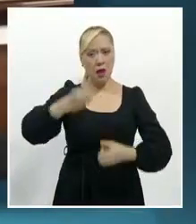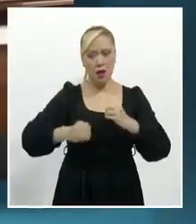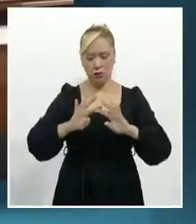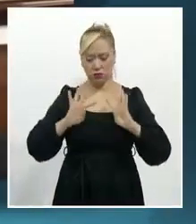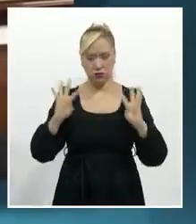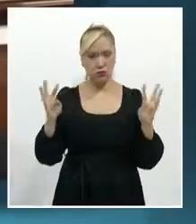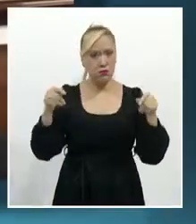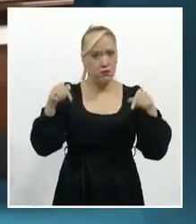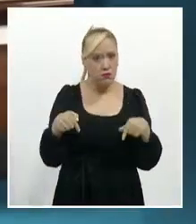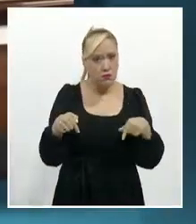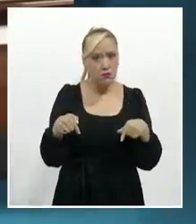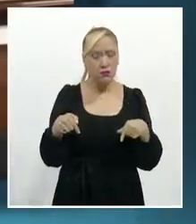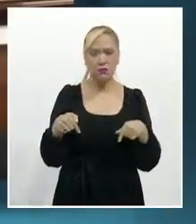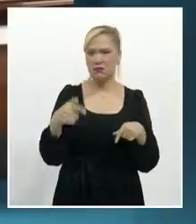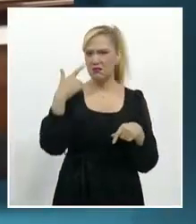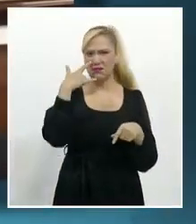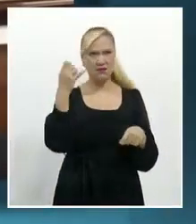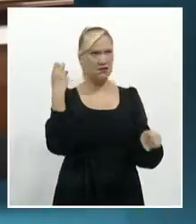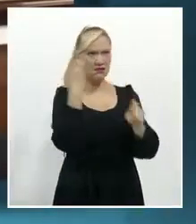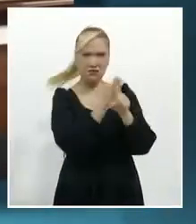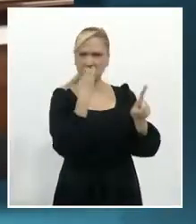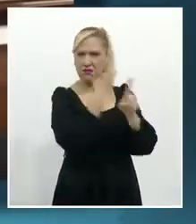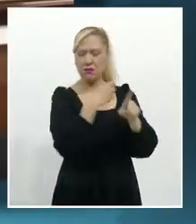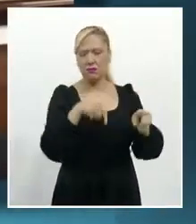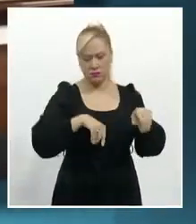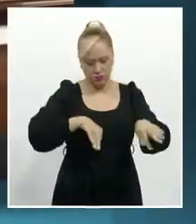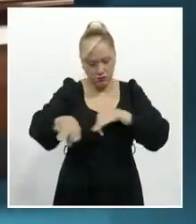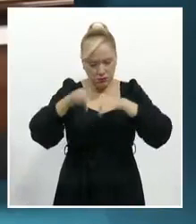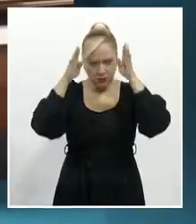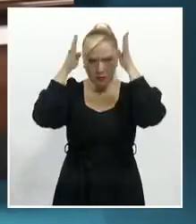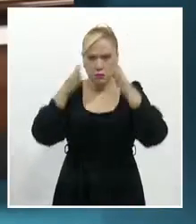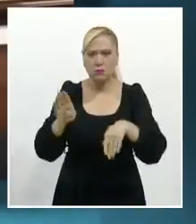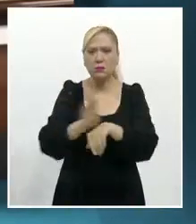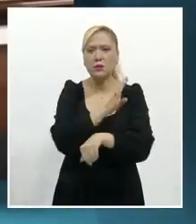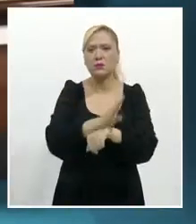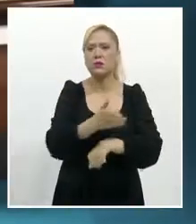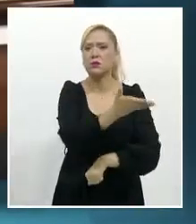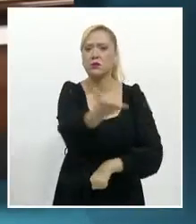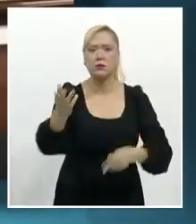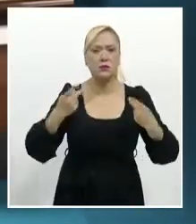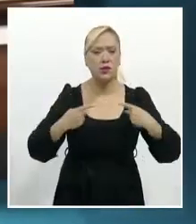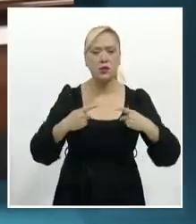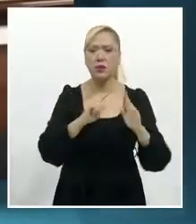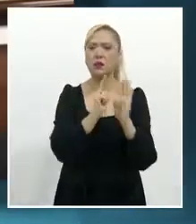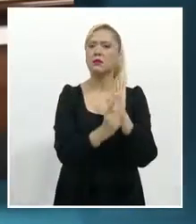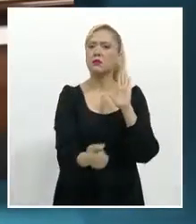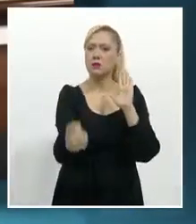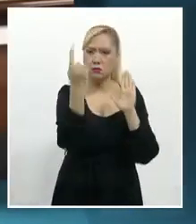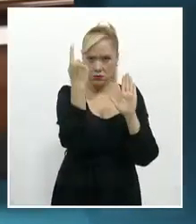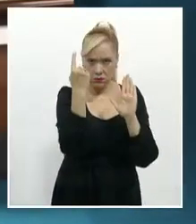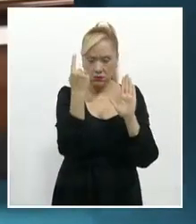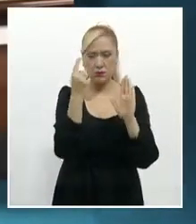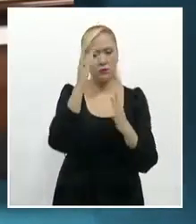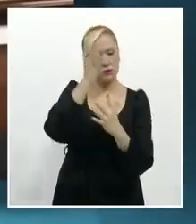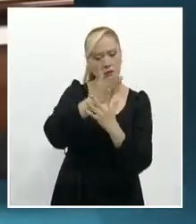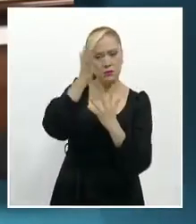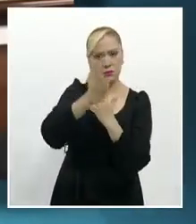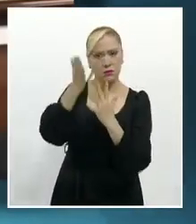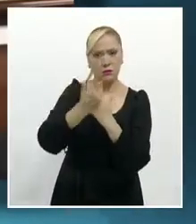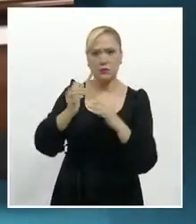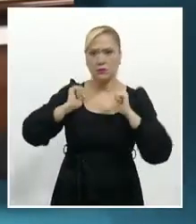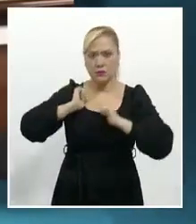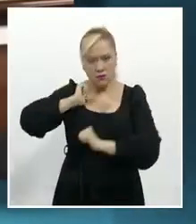es constante la crítica denostativa del trabajo que realizamos en beneficio de la sociedad, lo que daña la división de poderes, pues el